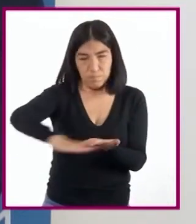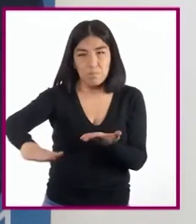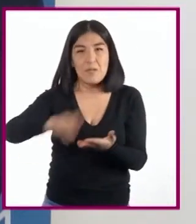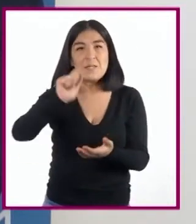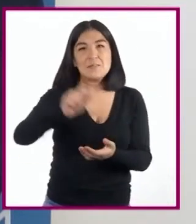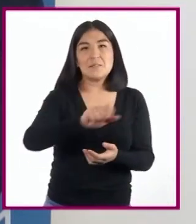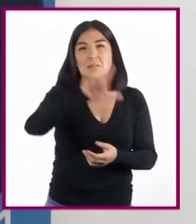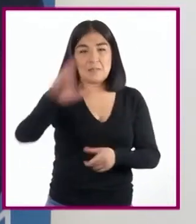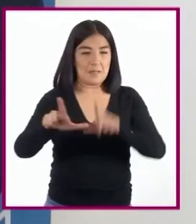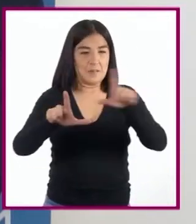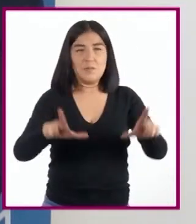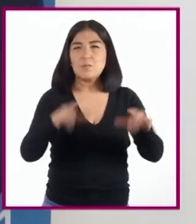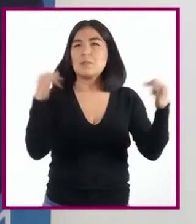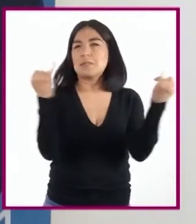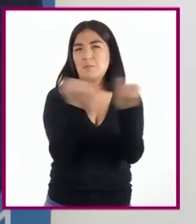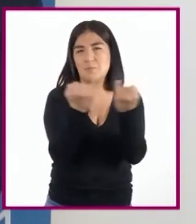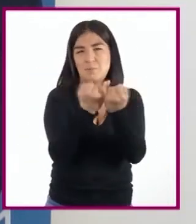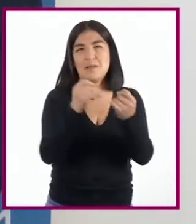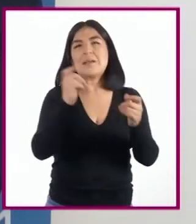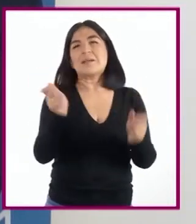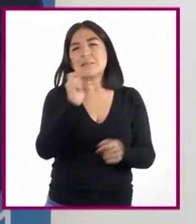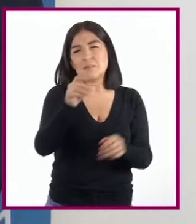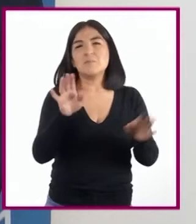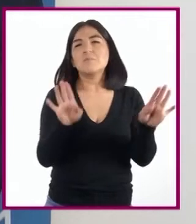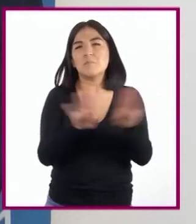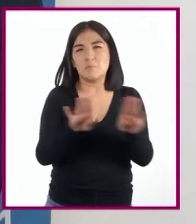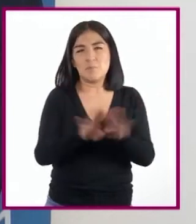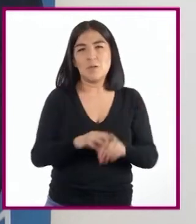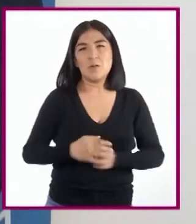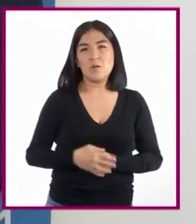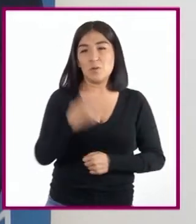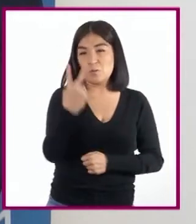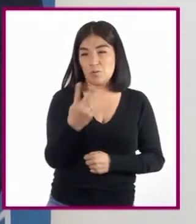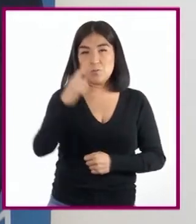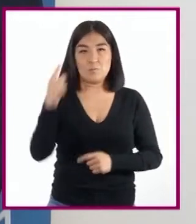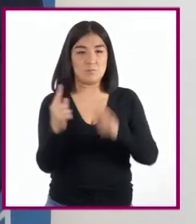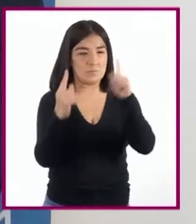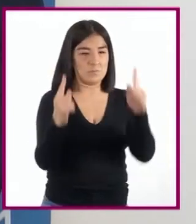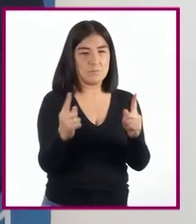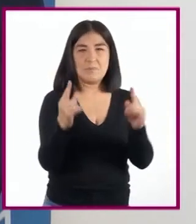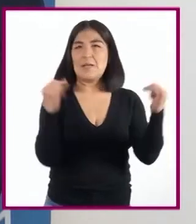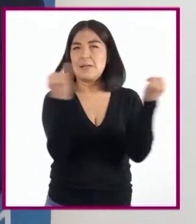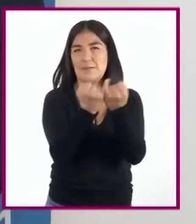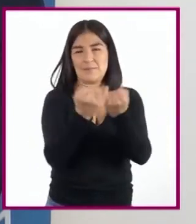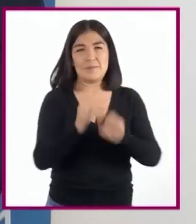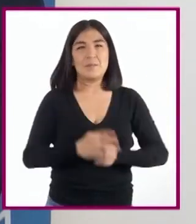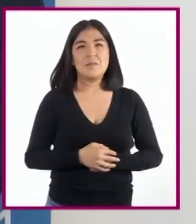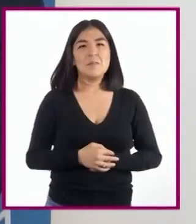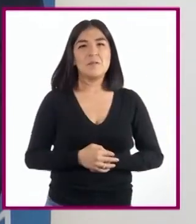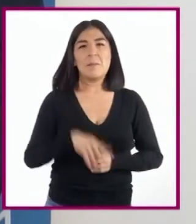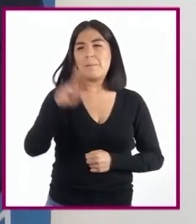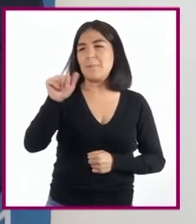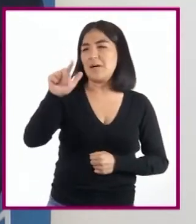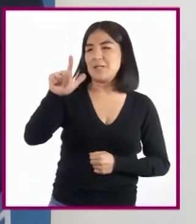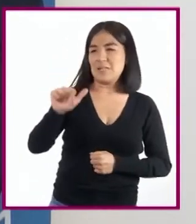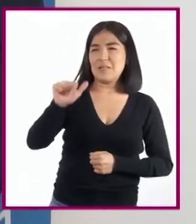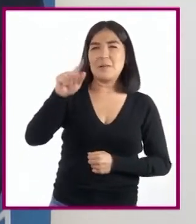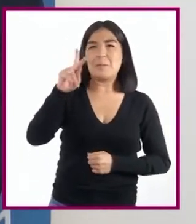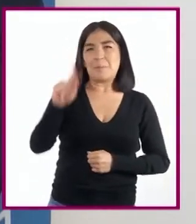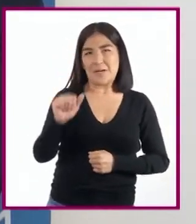lados opuestos son paralelos, es decir, tienen dos pares de lados paralelos. ¿Cuáles paralelogramos